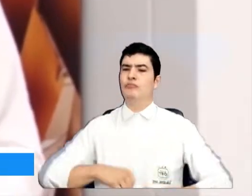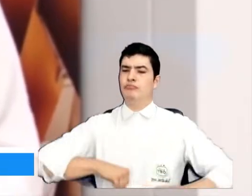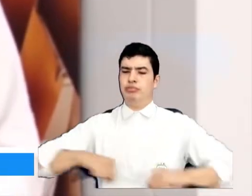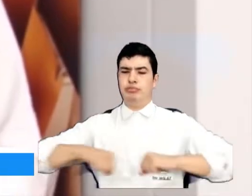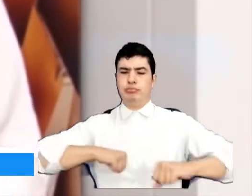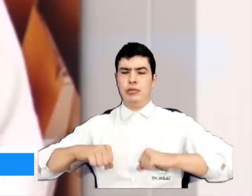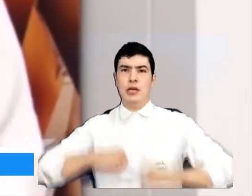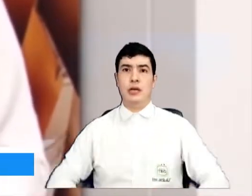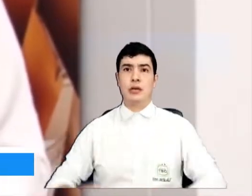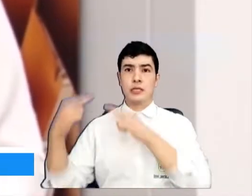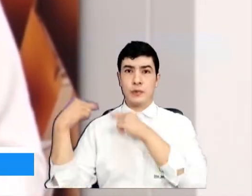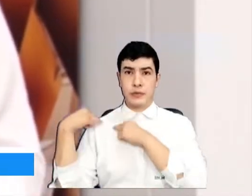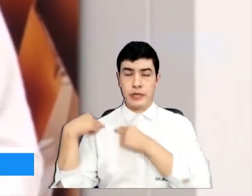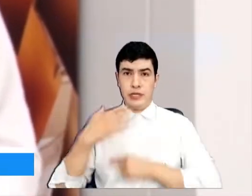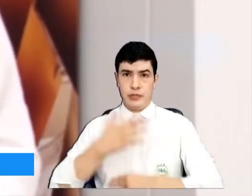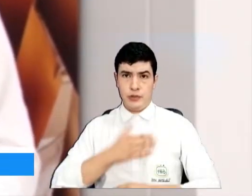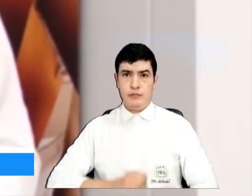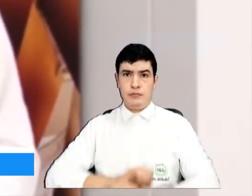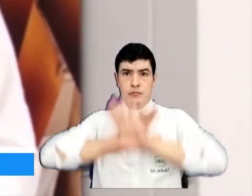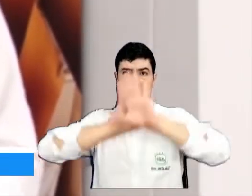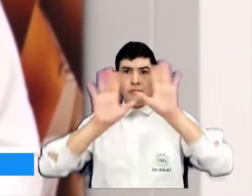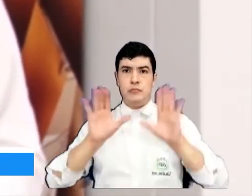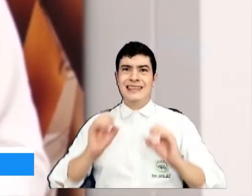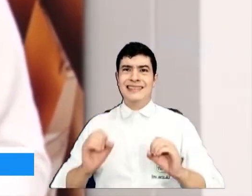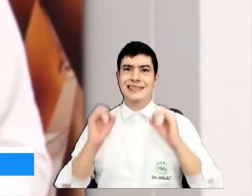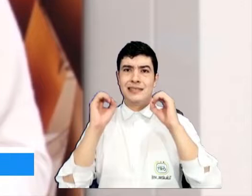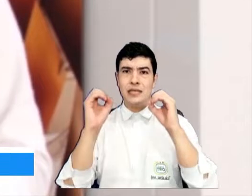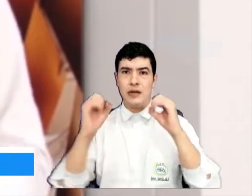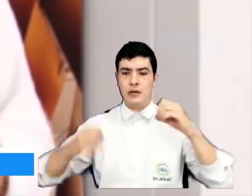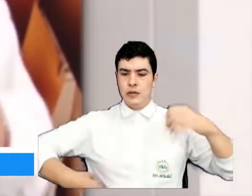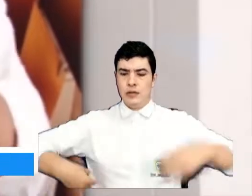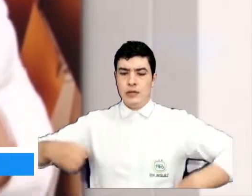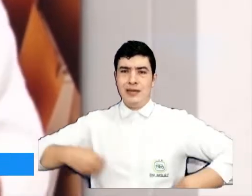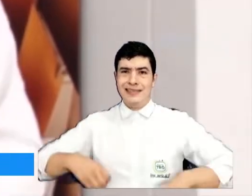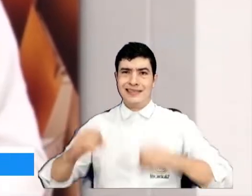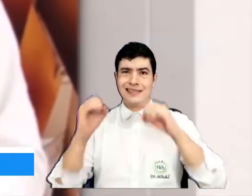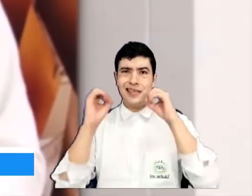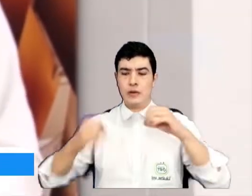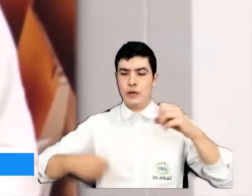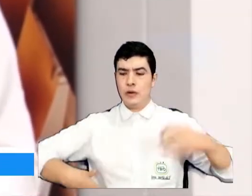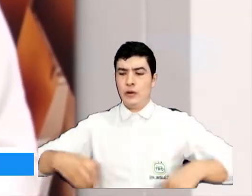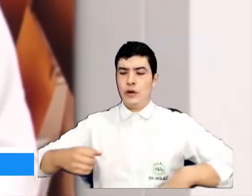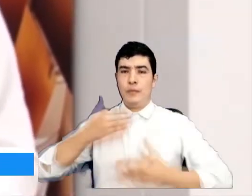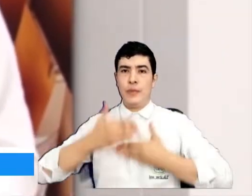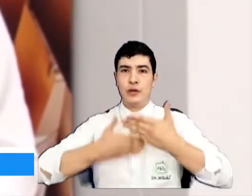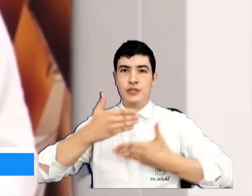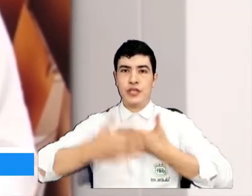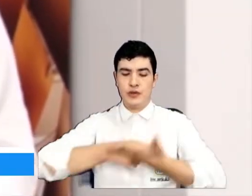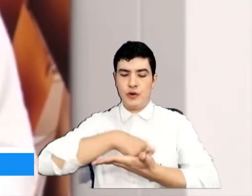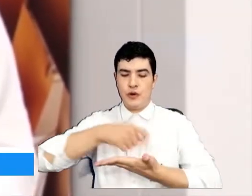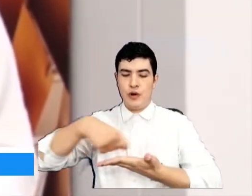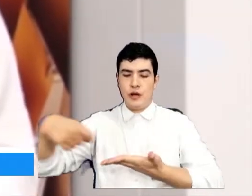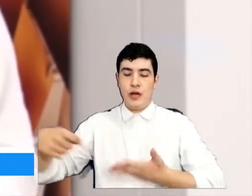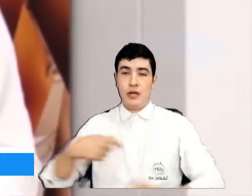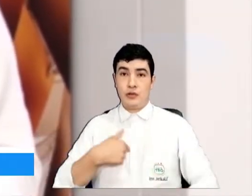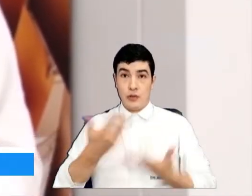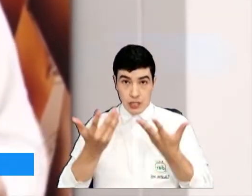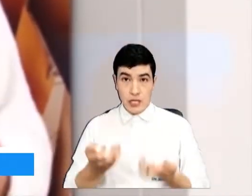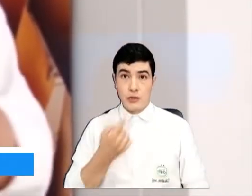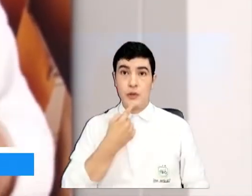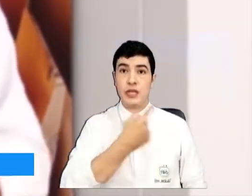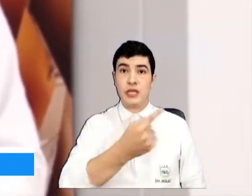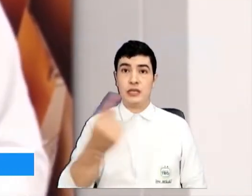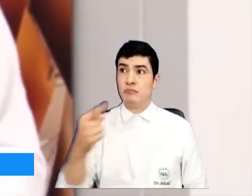ningún tipo de investigación por parte de los organismos de control. Que ustedes como ciudadanos pueden ser los verdaderos